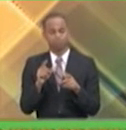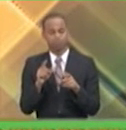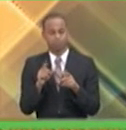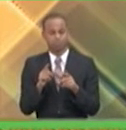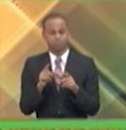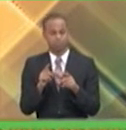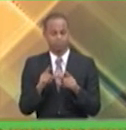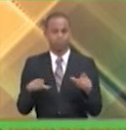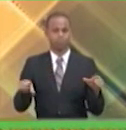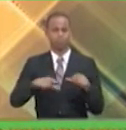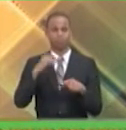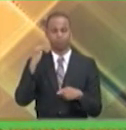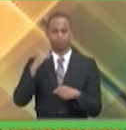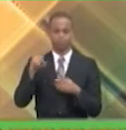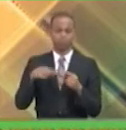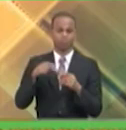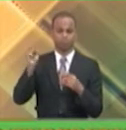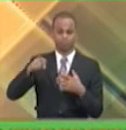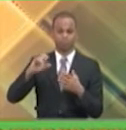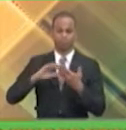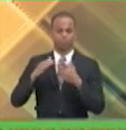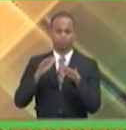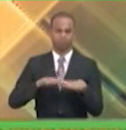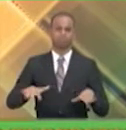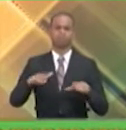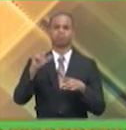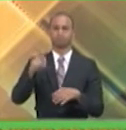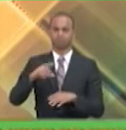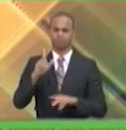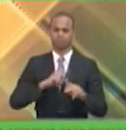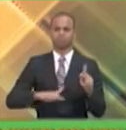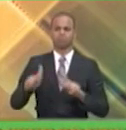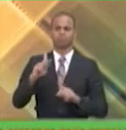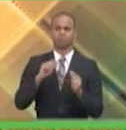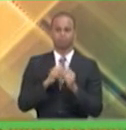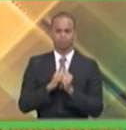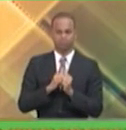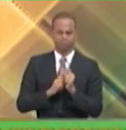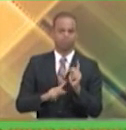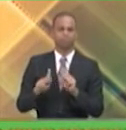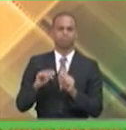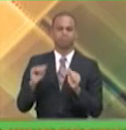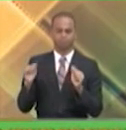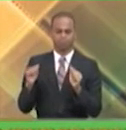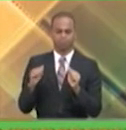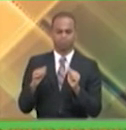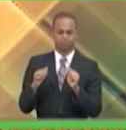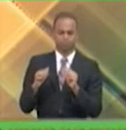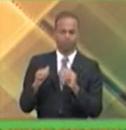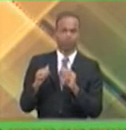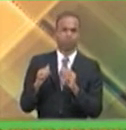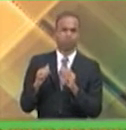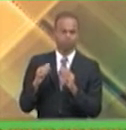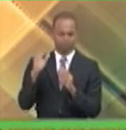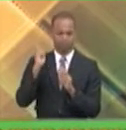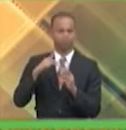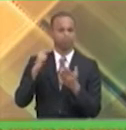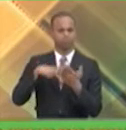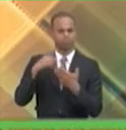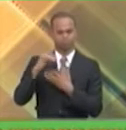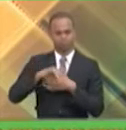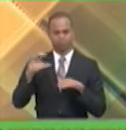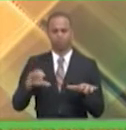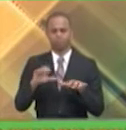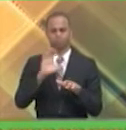necesite trabajar con la comunidad, pues ahí tienen personas capacitadas que van a saber elaborar su proyecto sobre sus